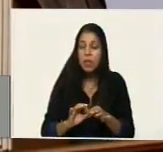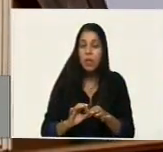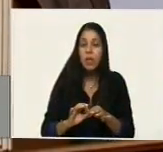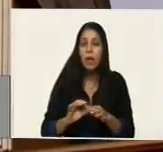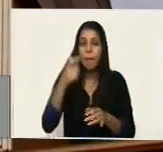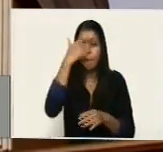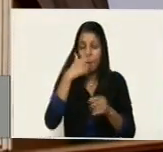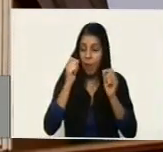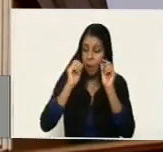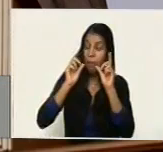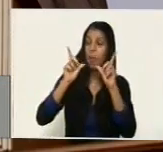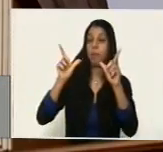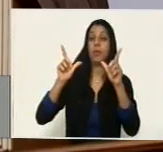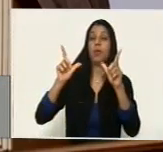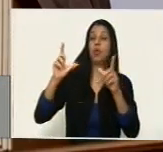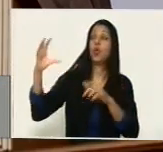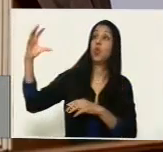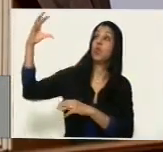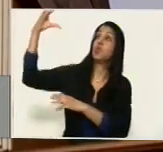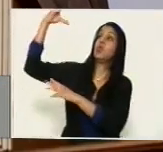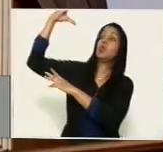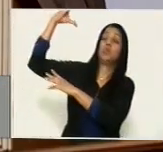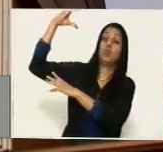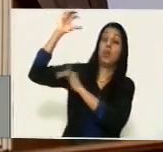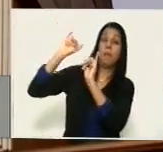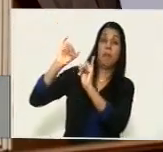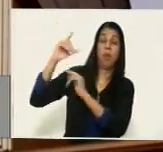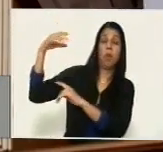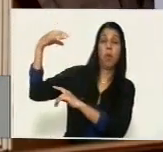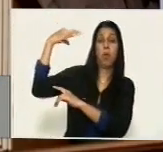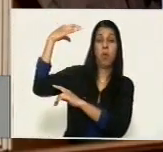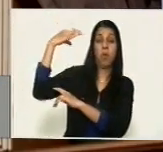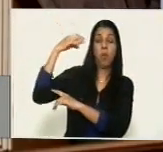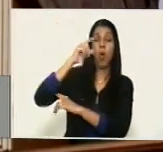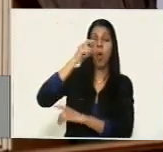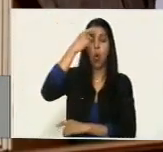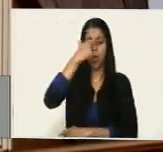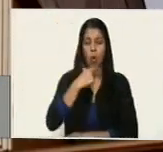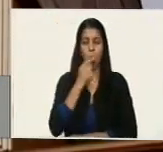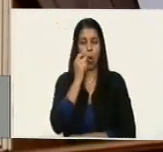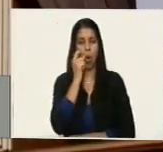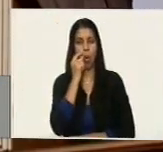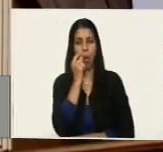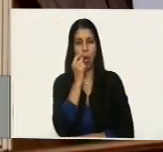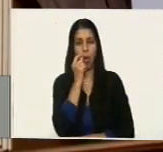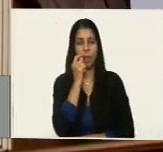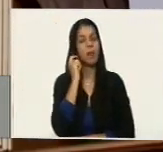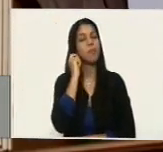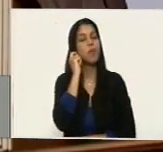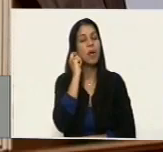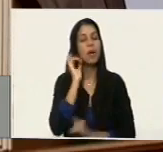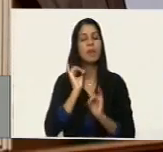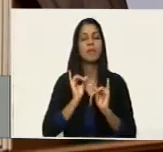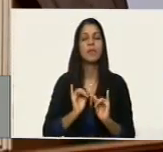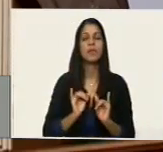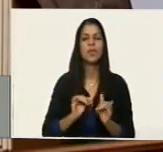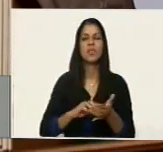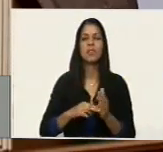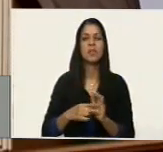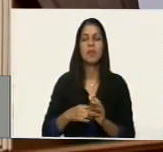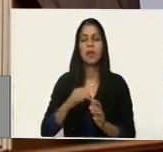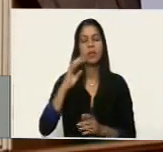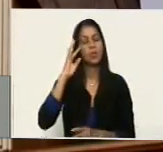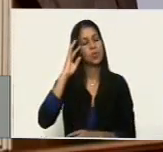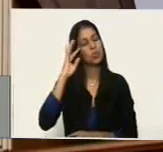cuando desperté, el dinosaurio todavía estaba allí. Es decir, es el hombre, es el ser humano, el hombre, la mujer, que tuvo un